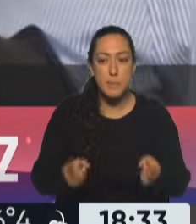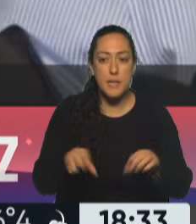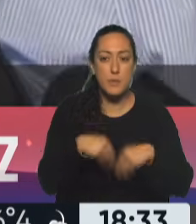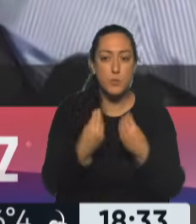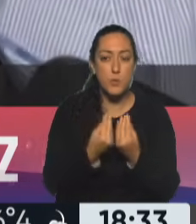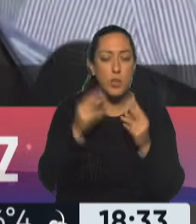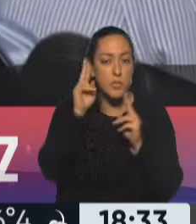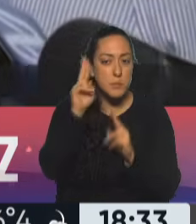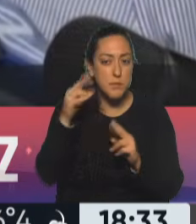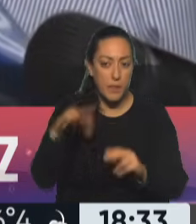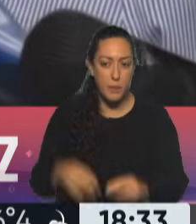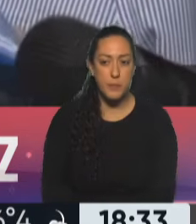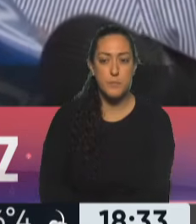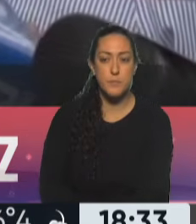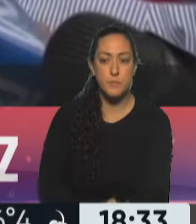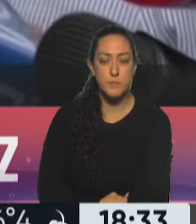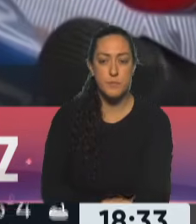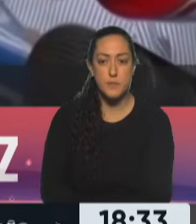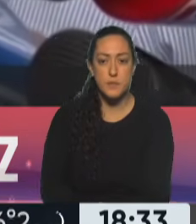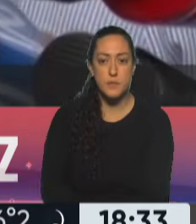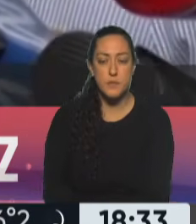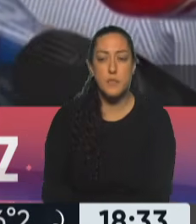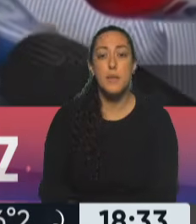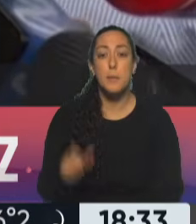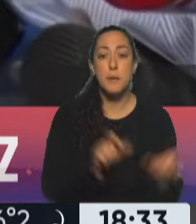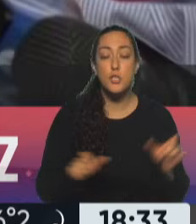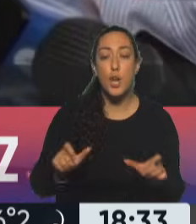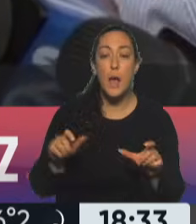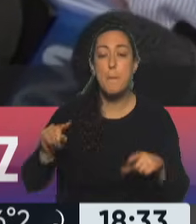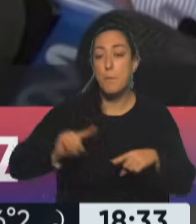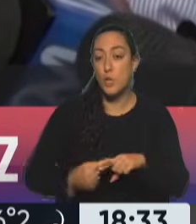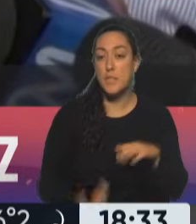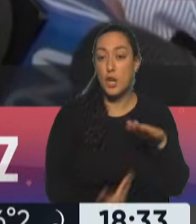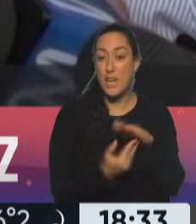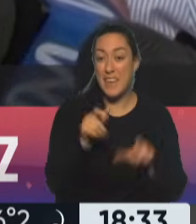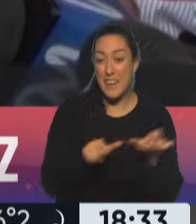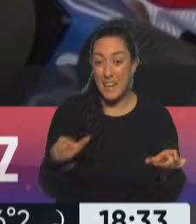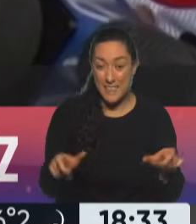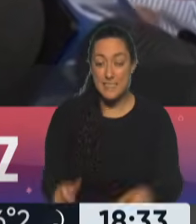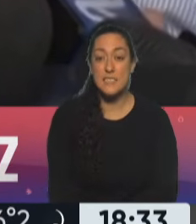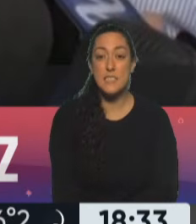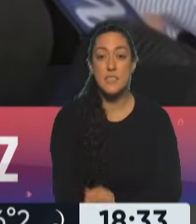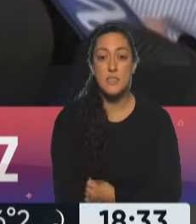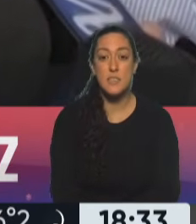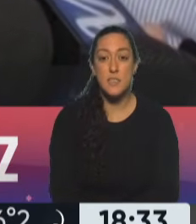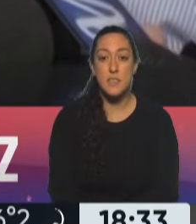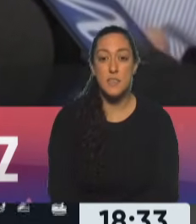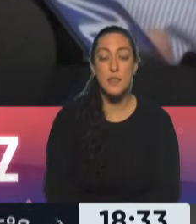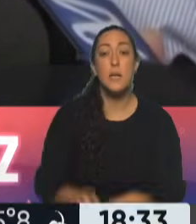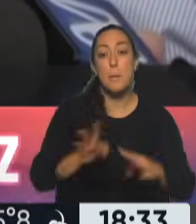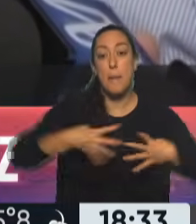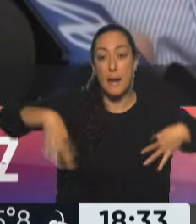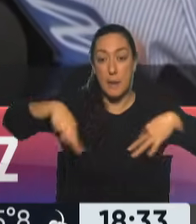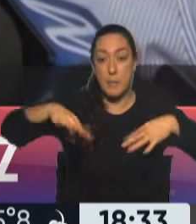resultados. Sí, yo creo que todos los líderes políticos que tenemos partidos representados en el